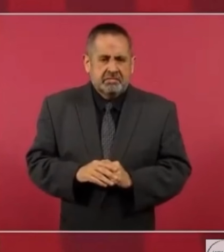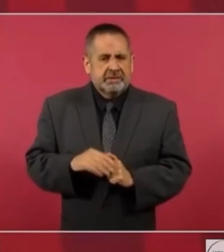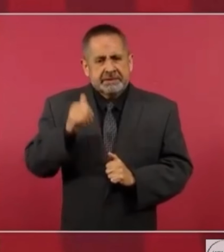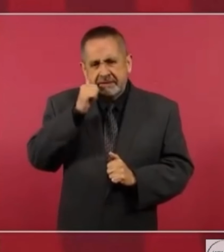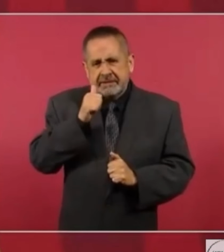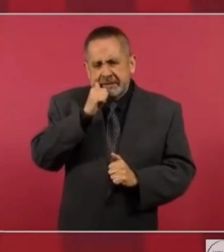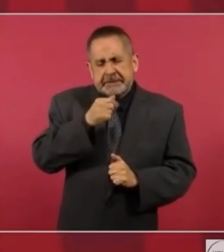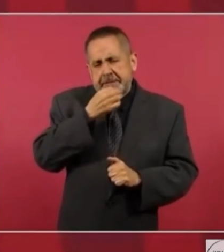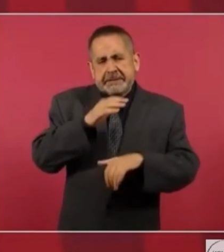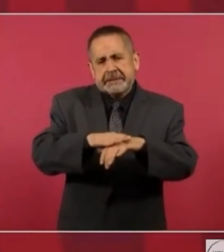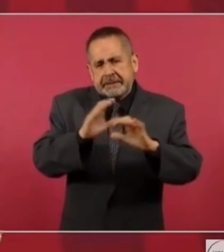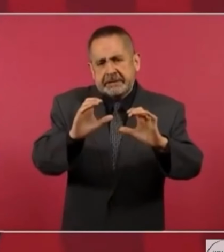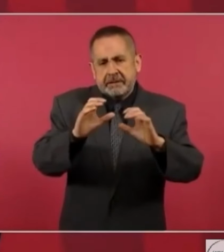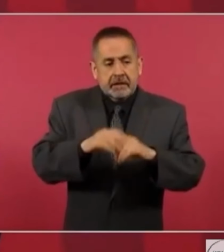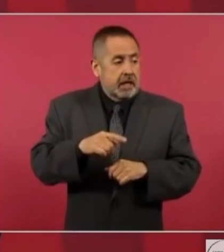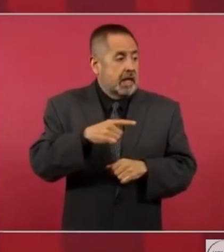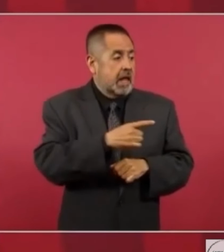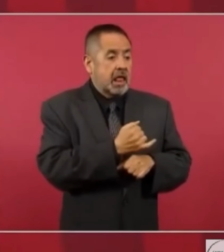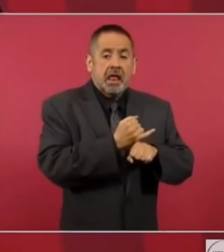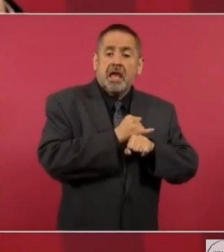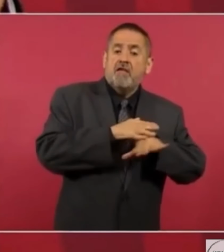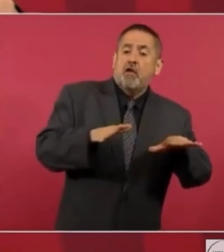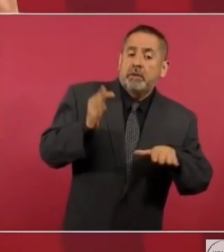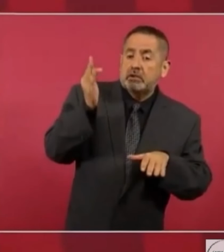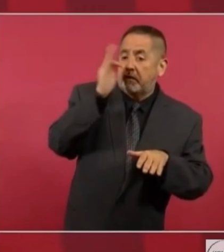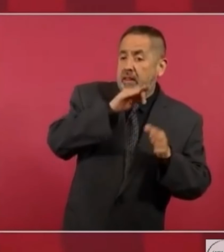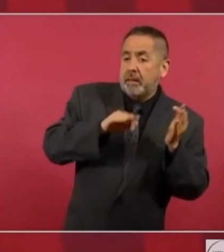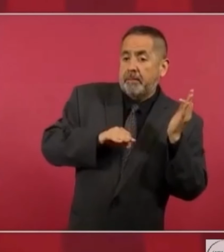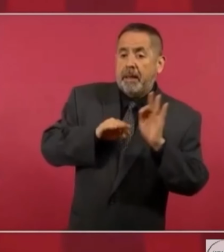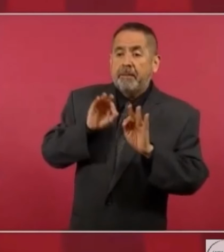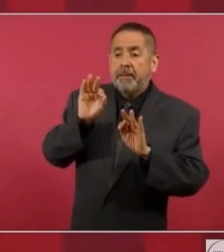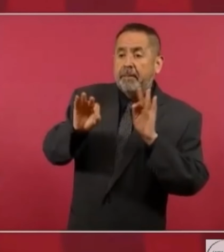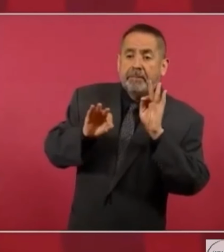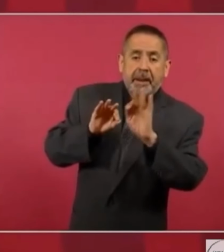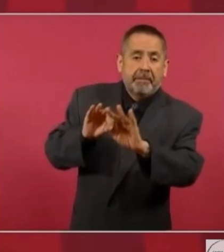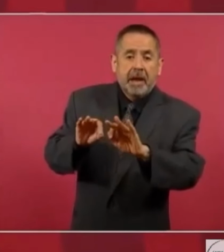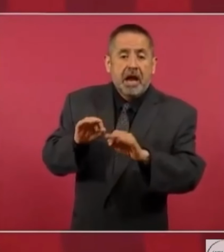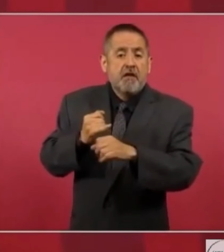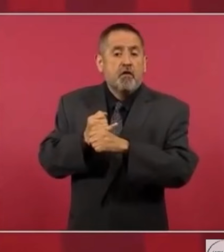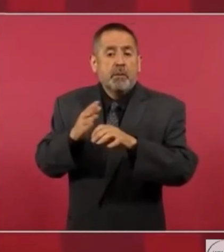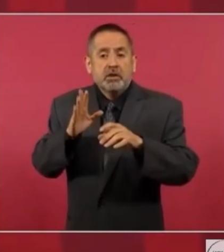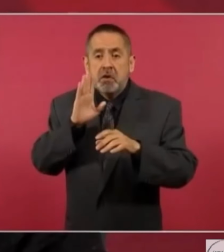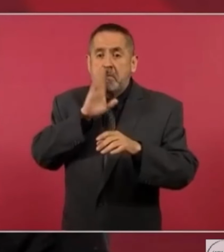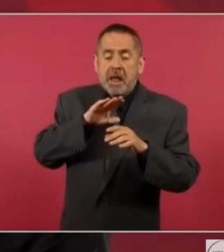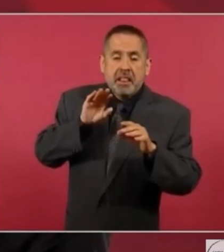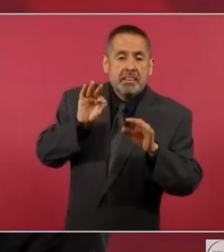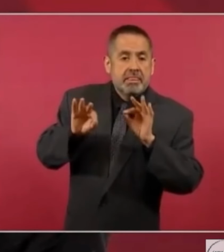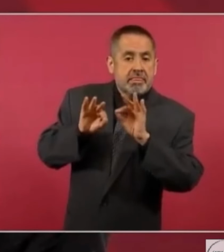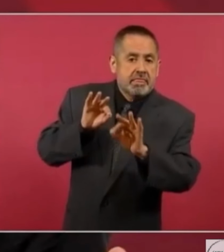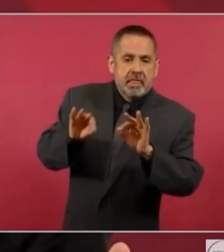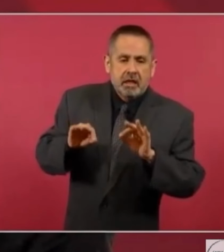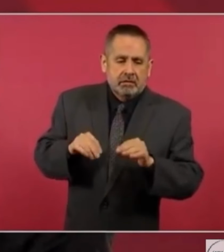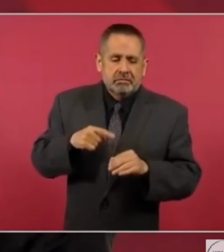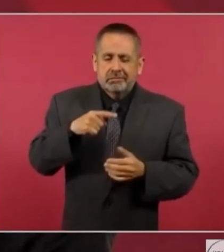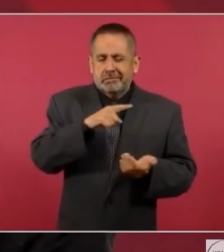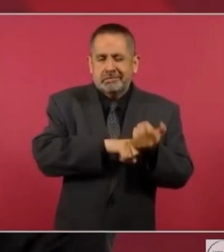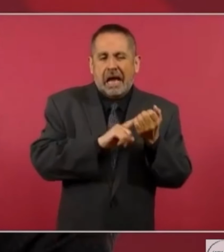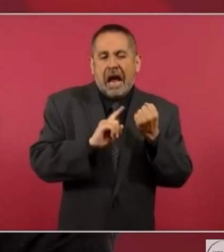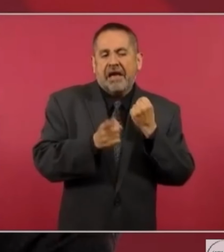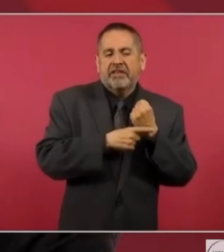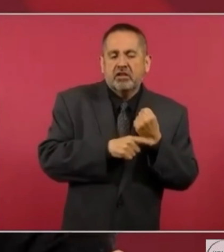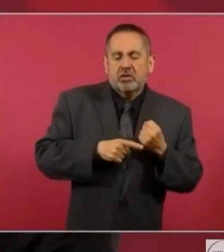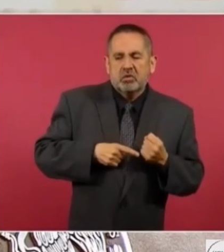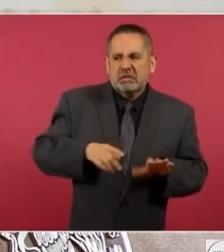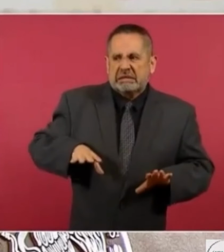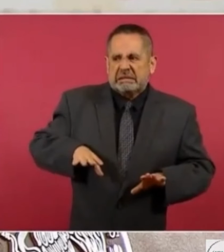siempre, tener cuidado, recordar que la infodemia es esta epidemia de desinformación, generalmente por otro tipo de